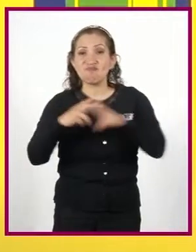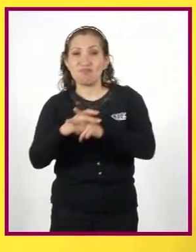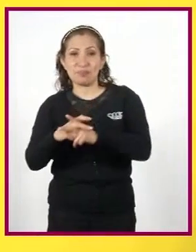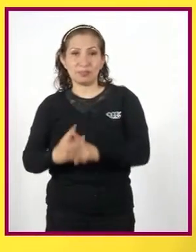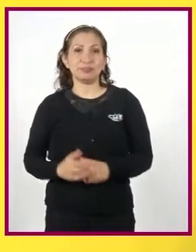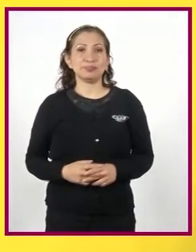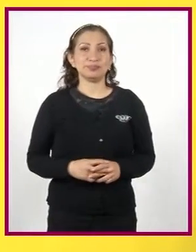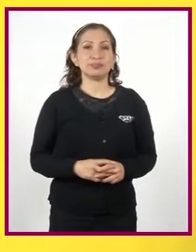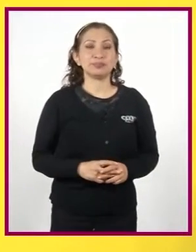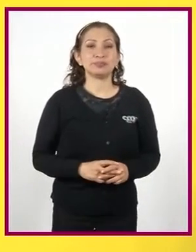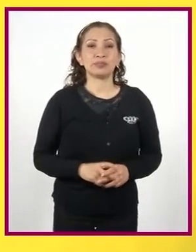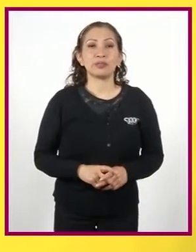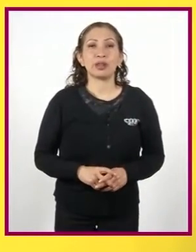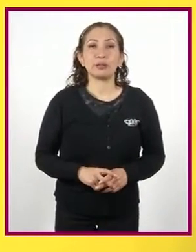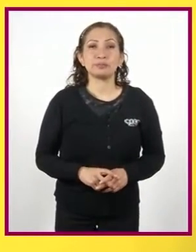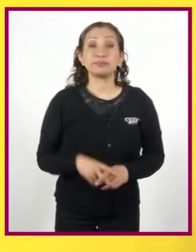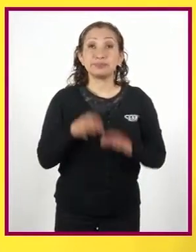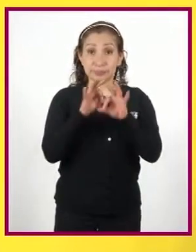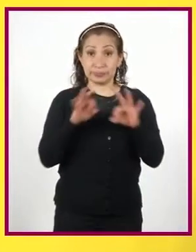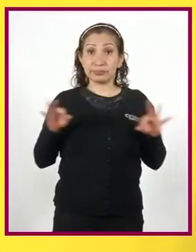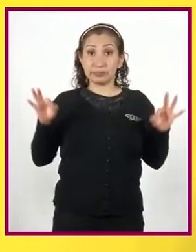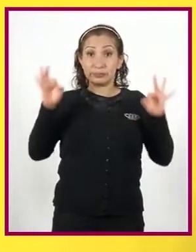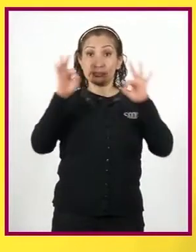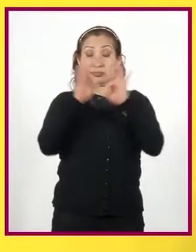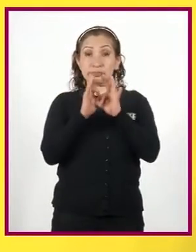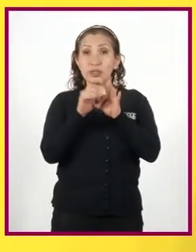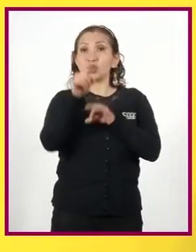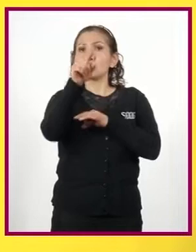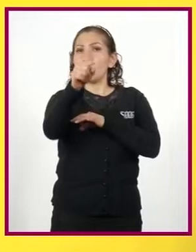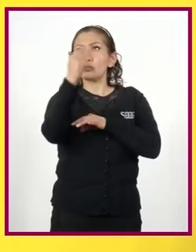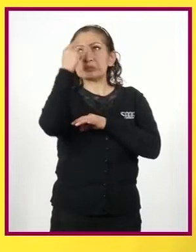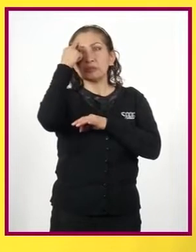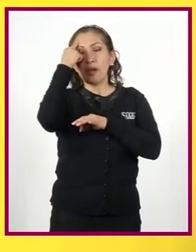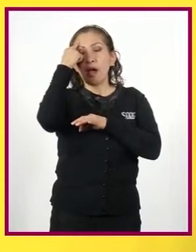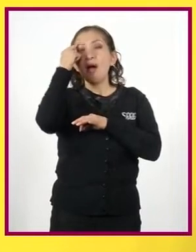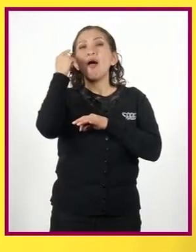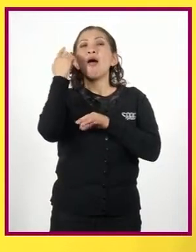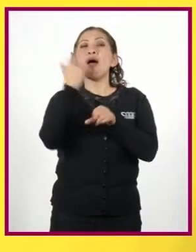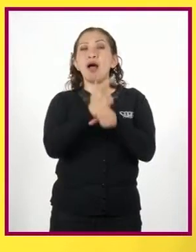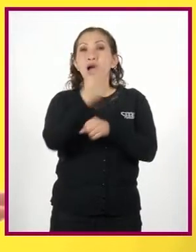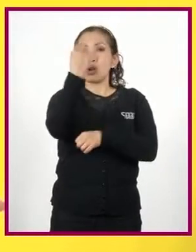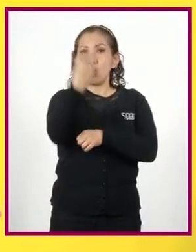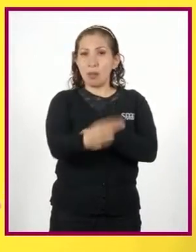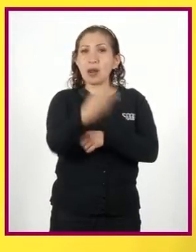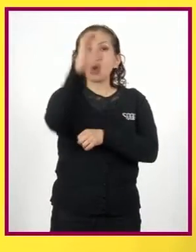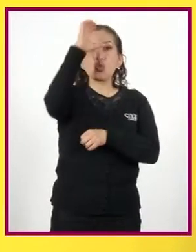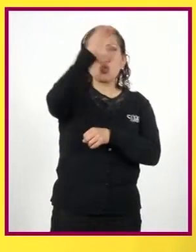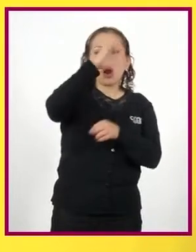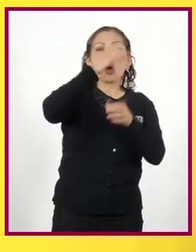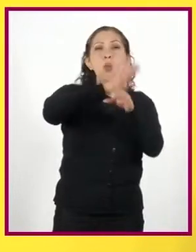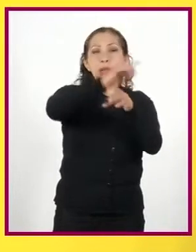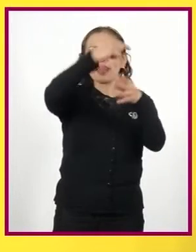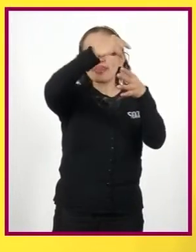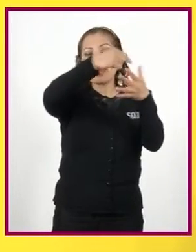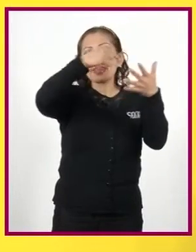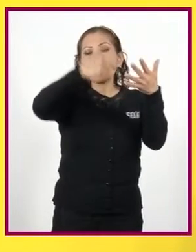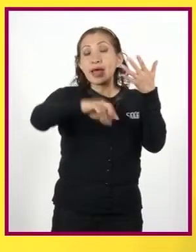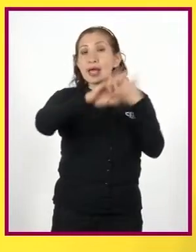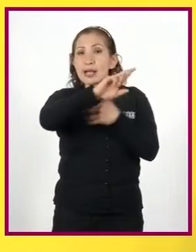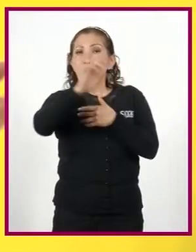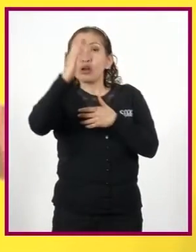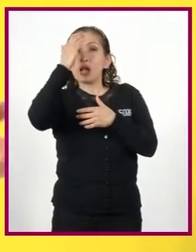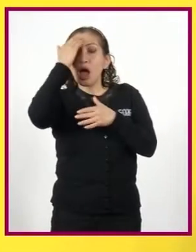militares. Es importante que tengan presente el nombre de las culturas y